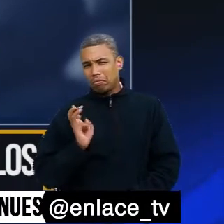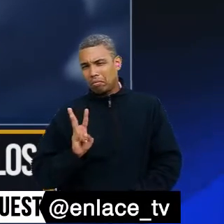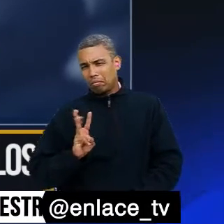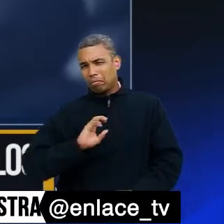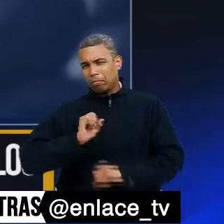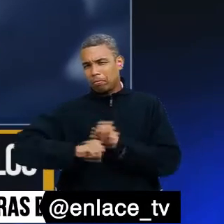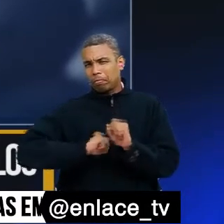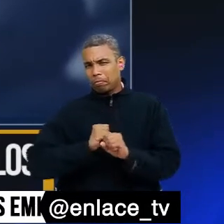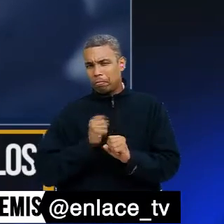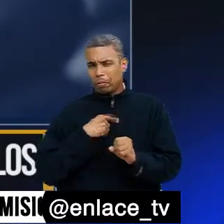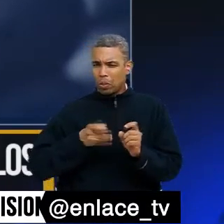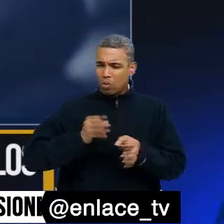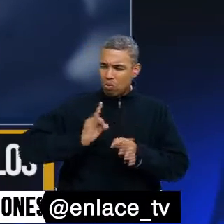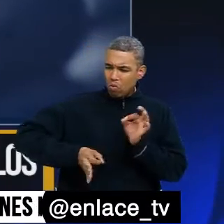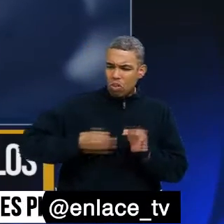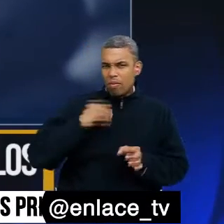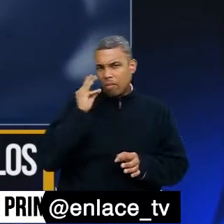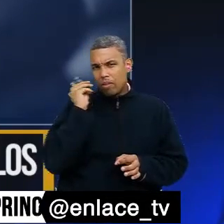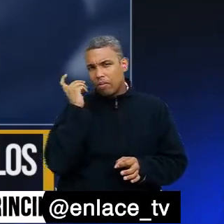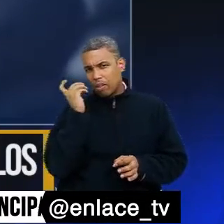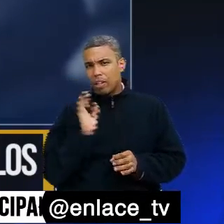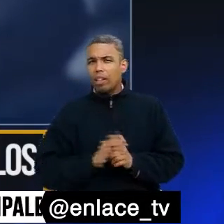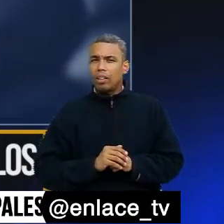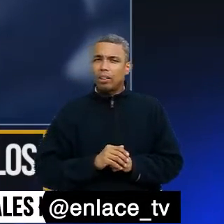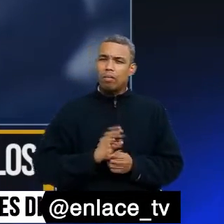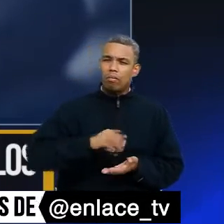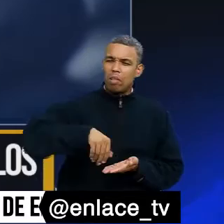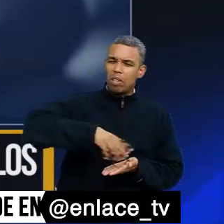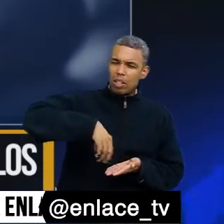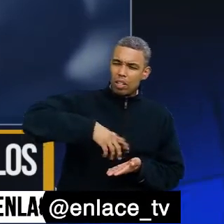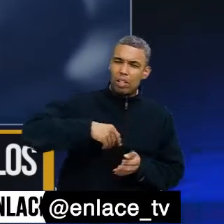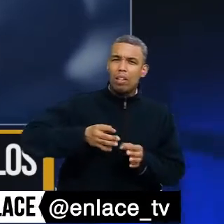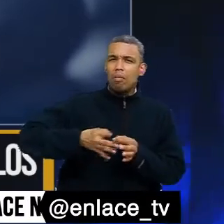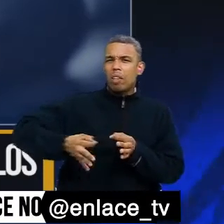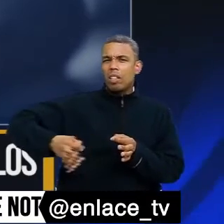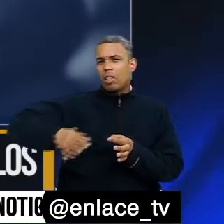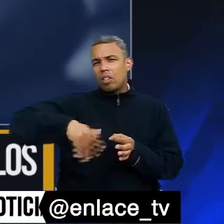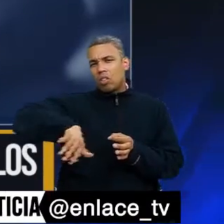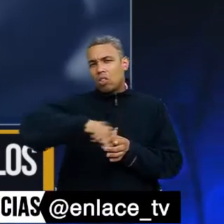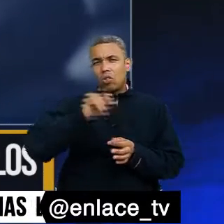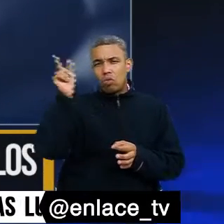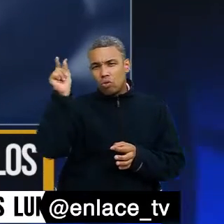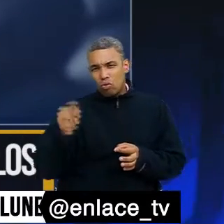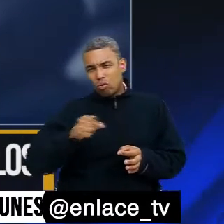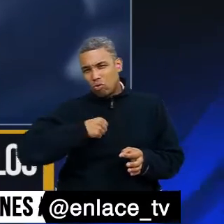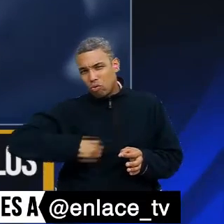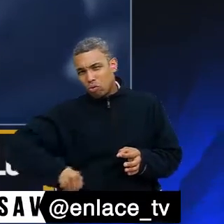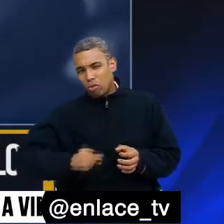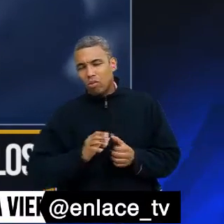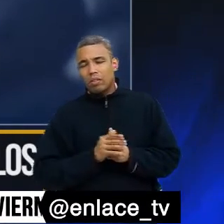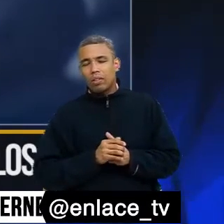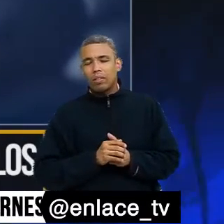haciendo festivales equinos en Santander, Magdalena Medio, Magdalena, Sur del Cesar,